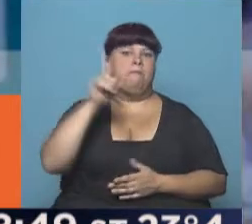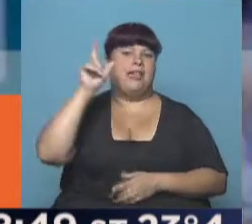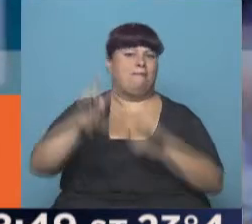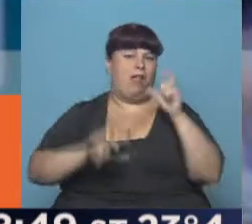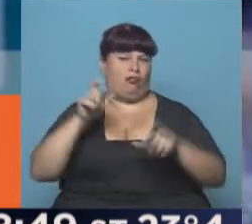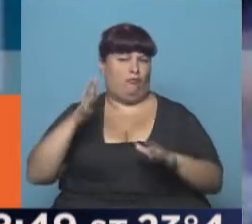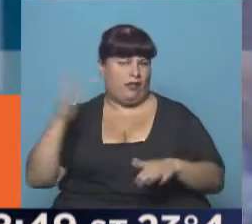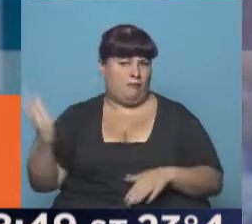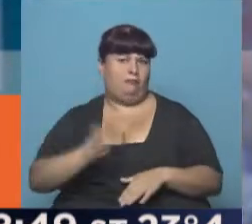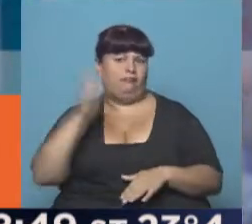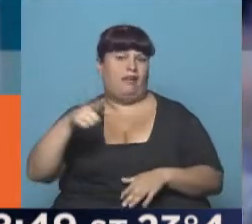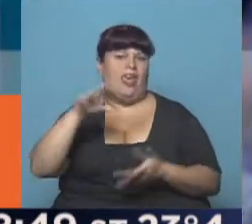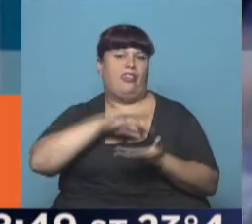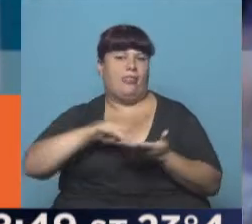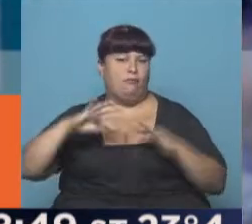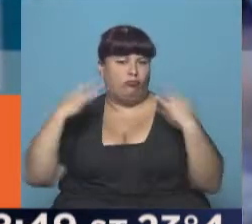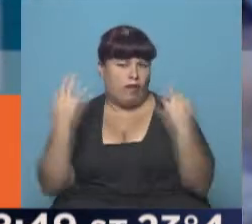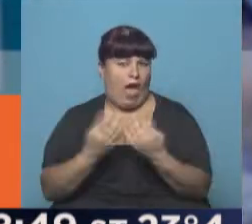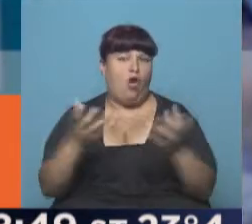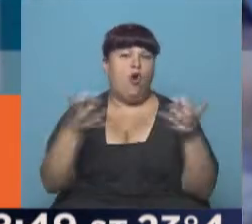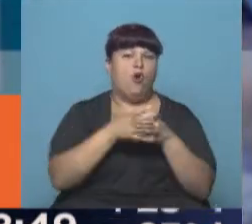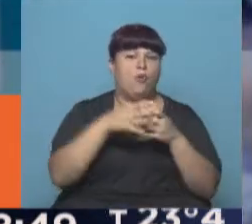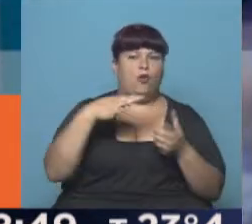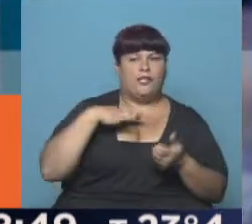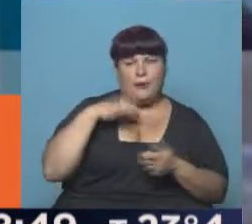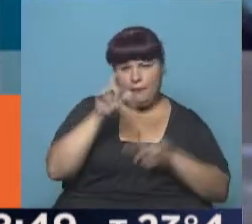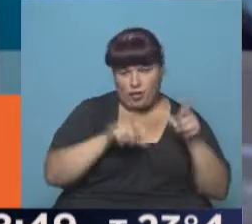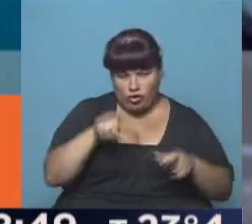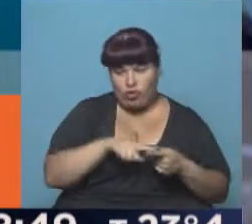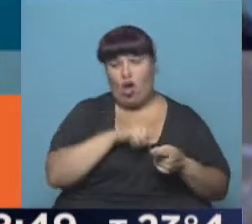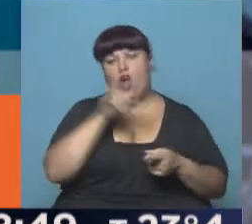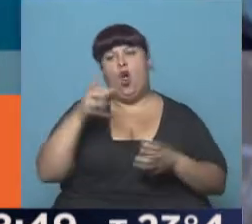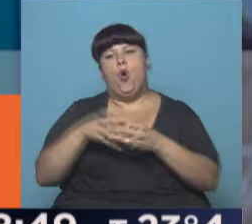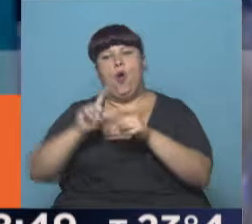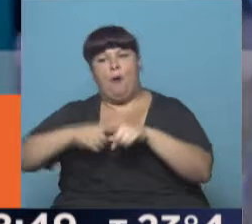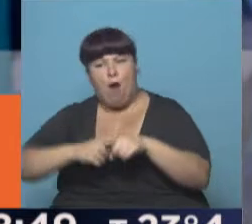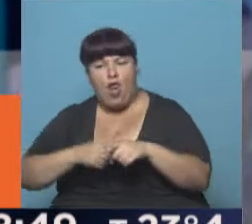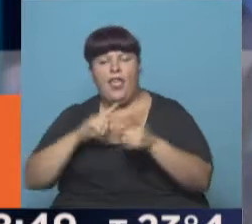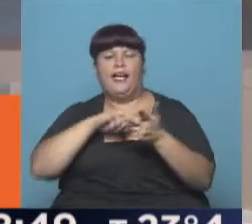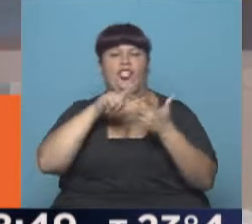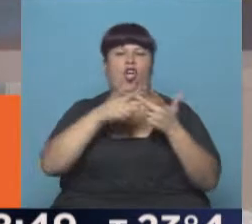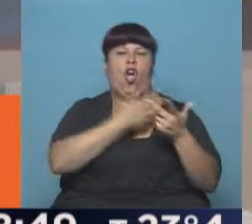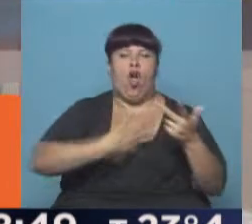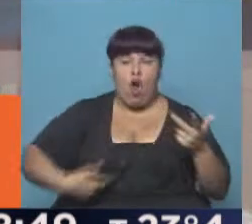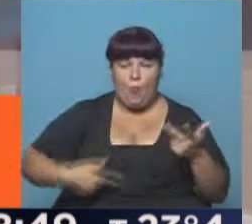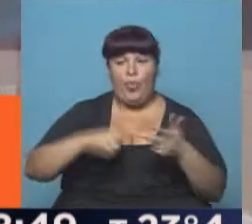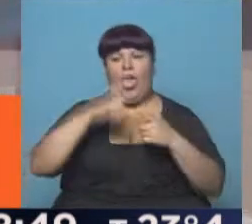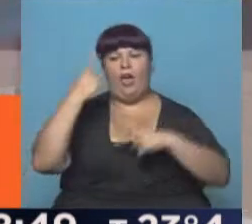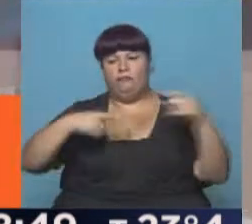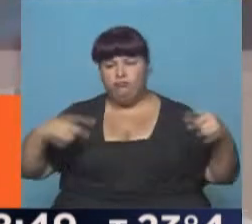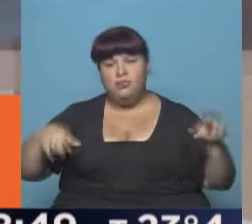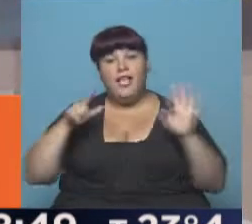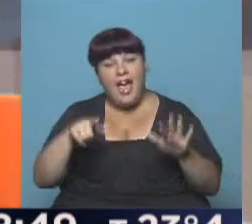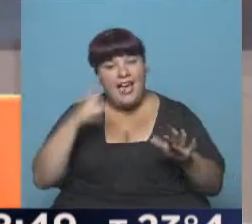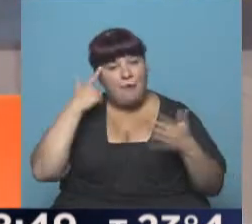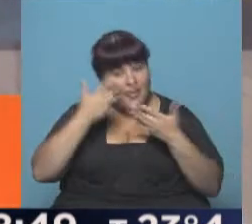personas por la Cámara de Diputados, entre organizaciones civiles, partidos políticos, funcionarios. Así que esa